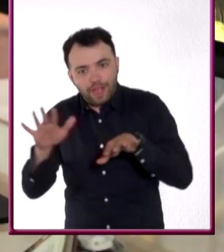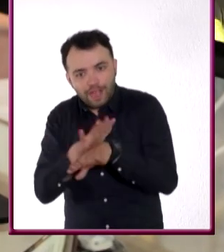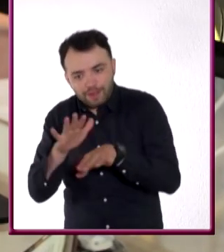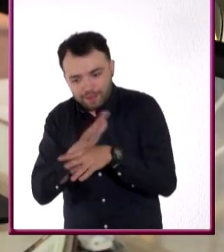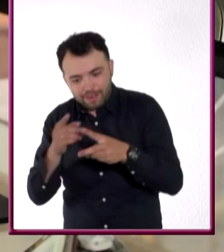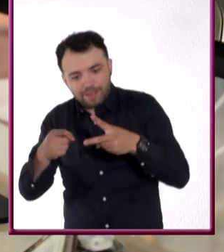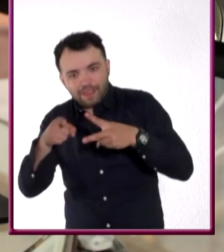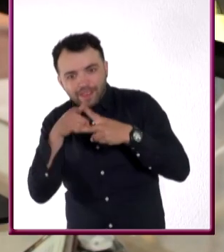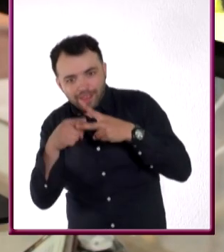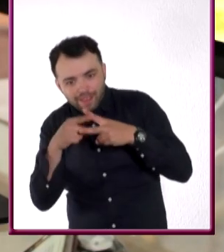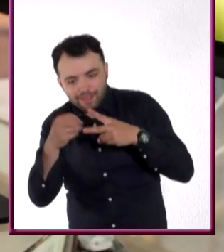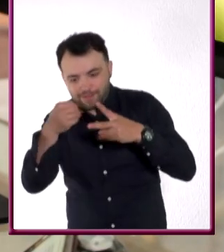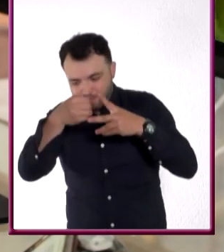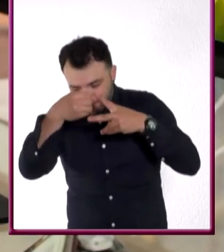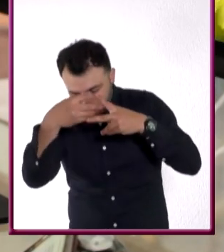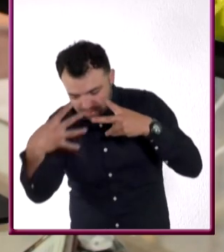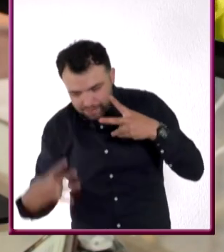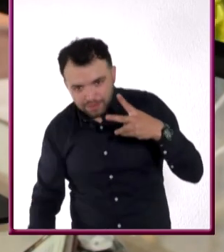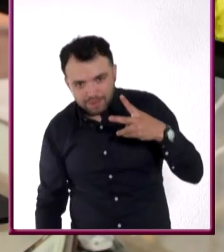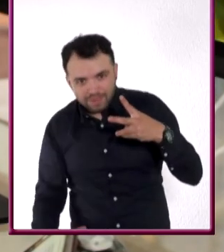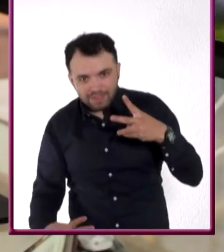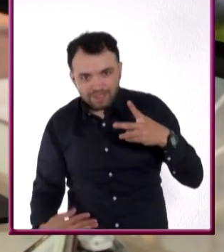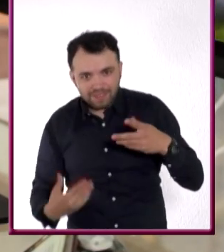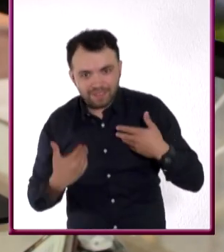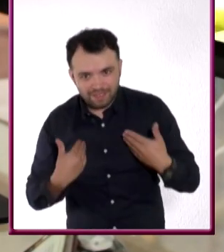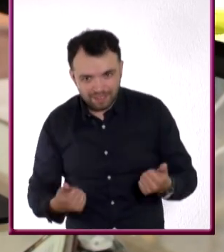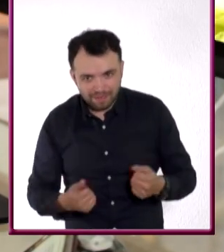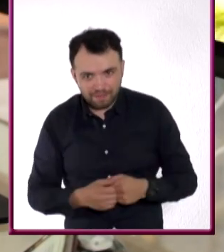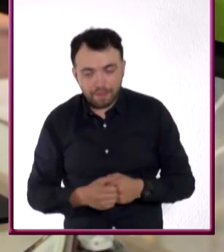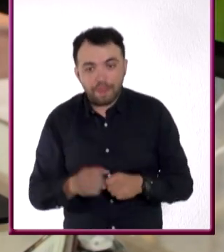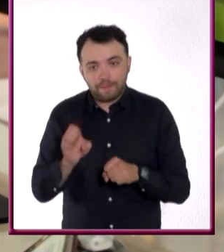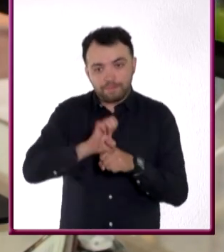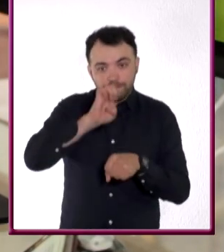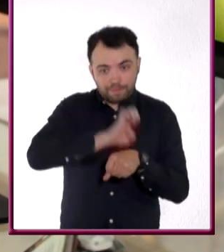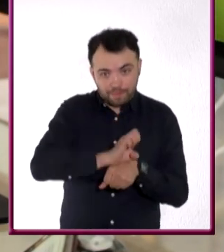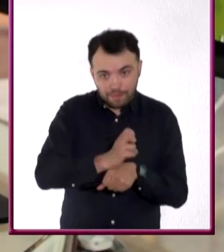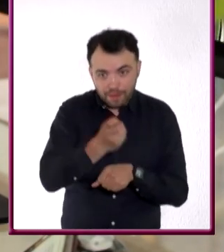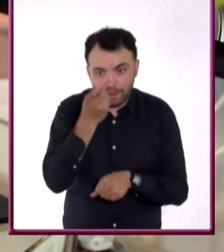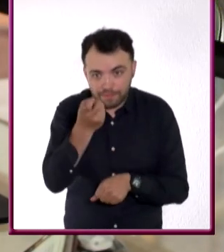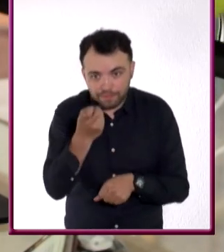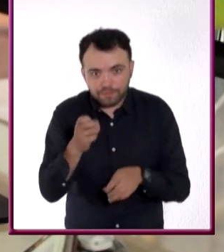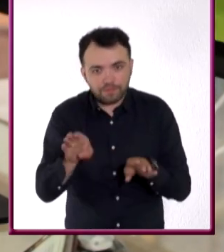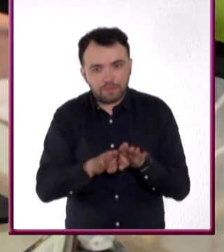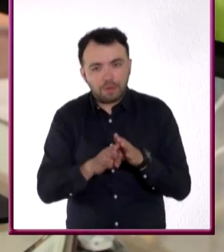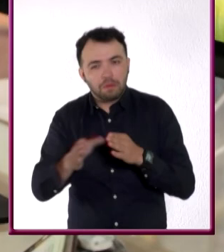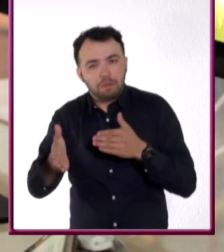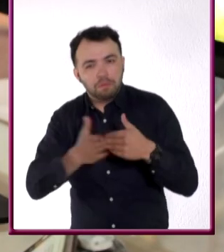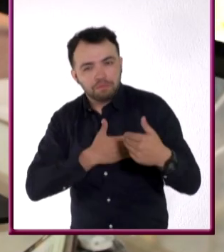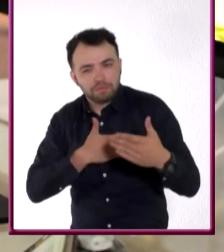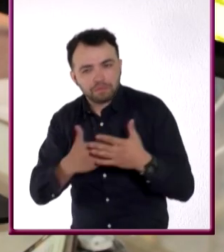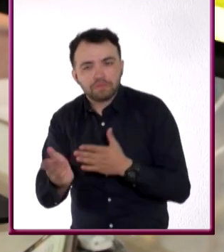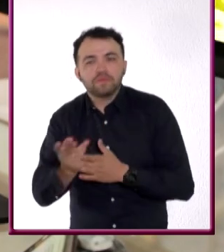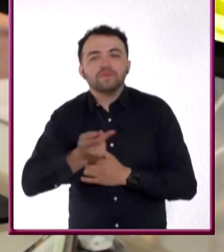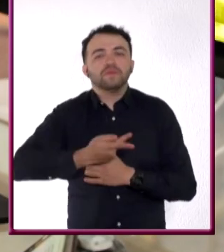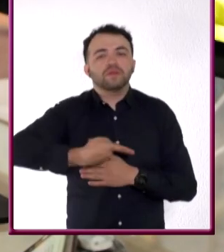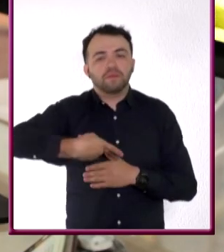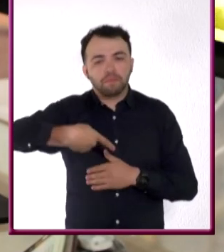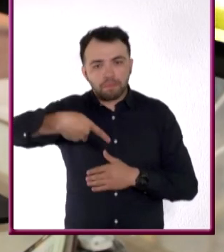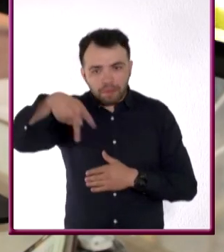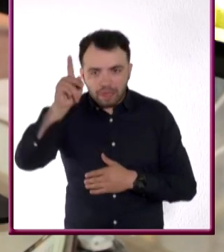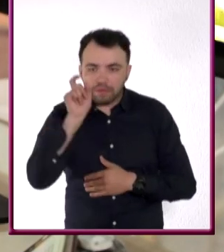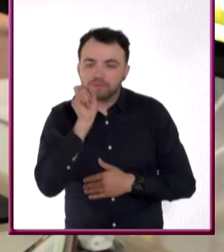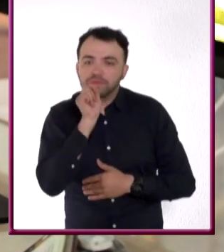el número de infecciosos cuando transcurre ese lapso, ¿no? Entonces, esos serían otro tipo de modelos, pero